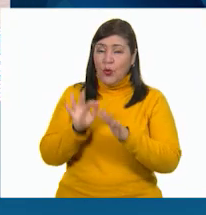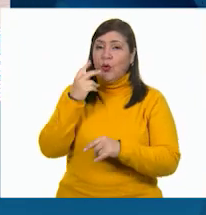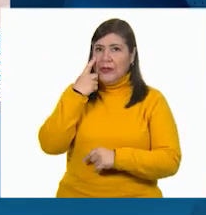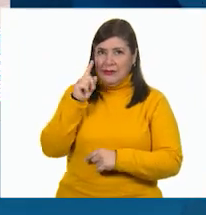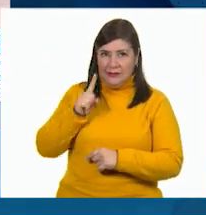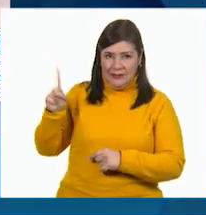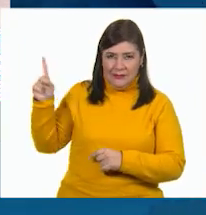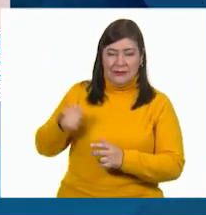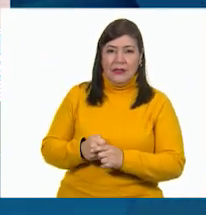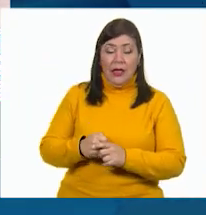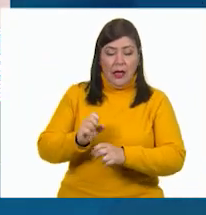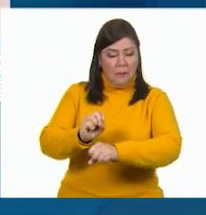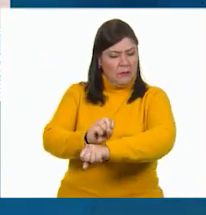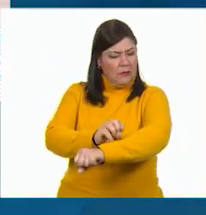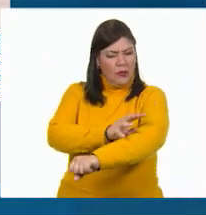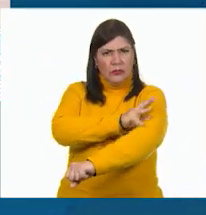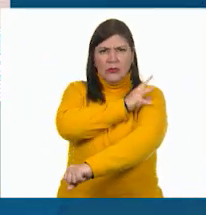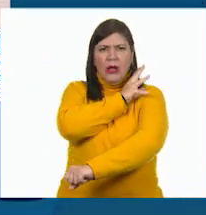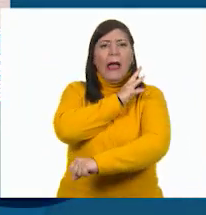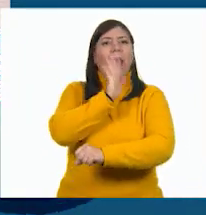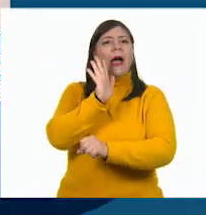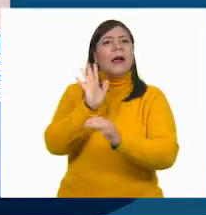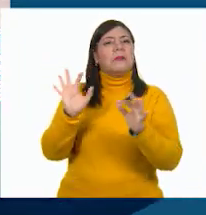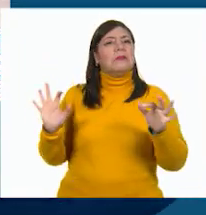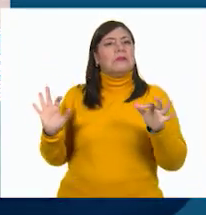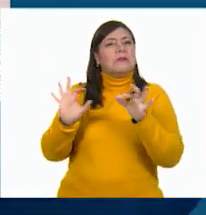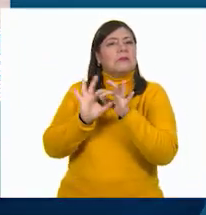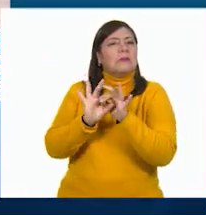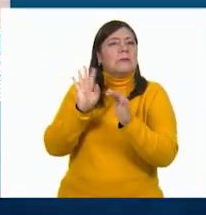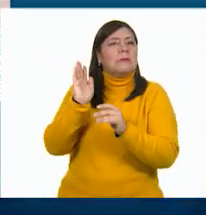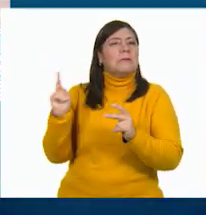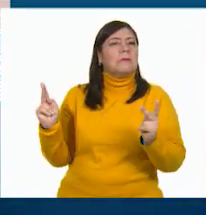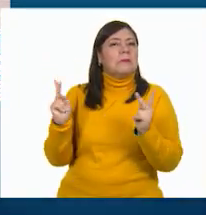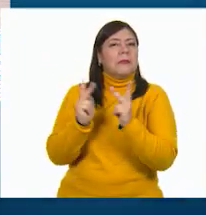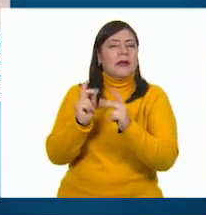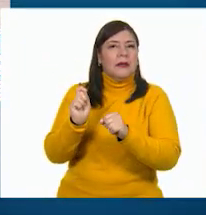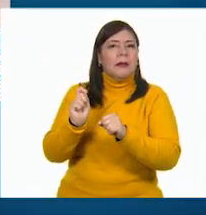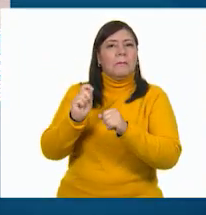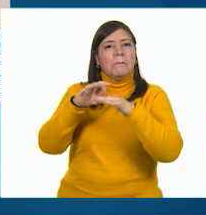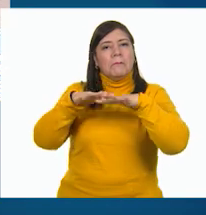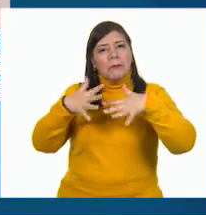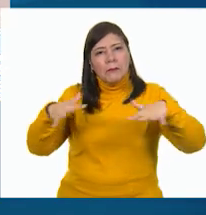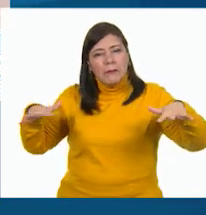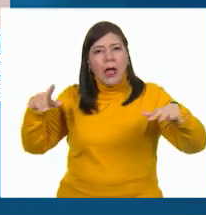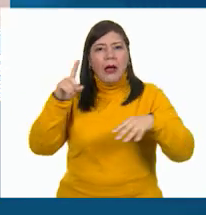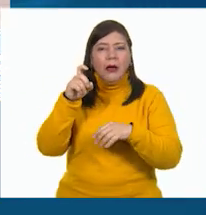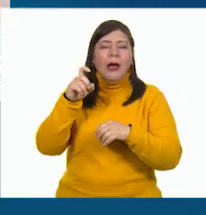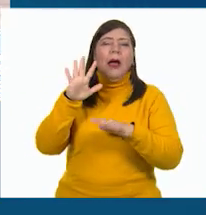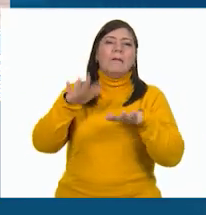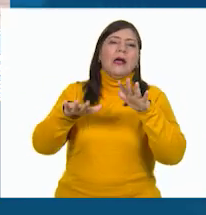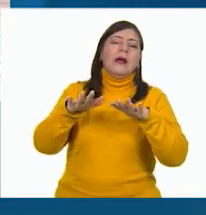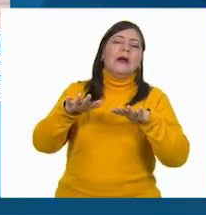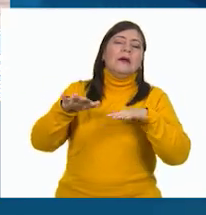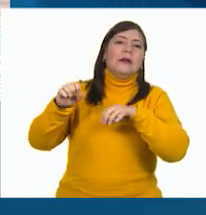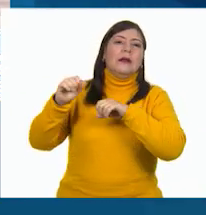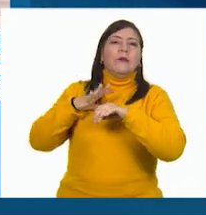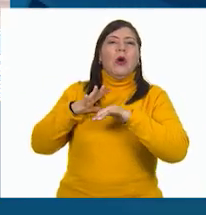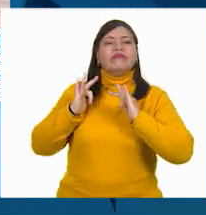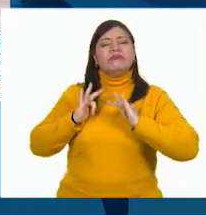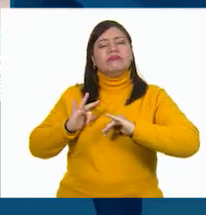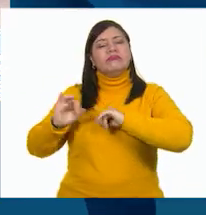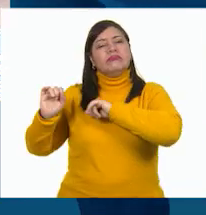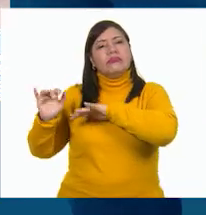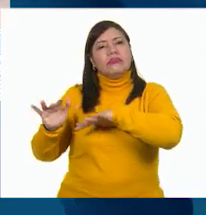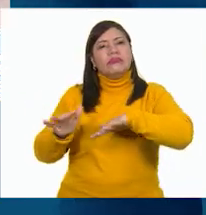Las emociones son como este mar. A veces en calma, a veces agitados. Lo que tenemos